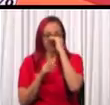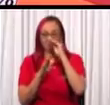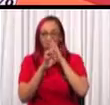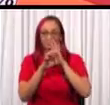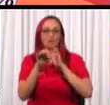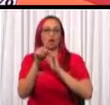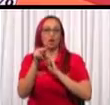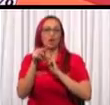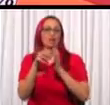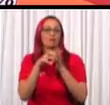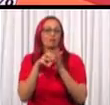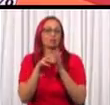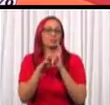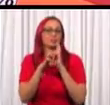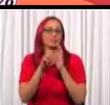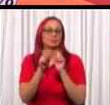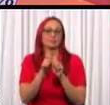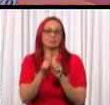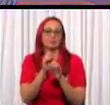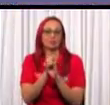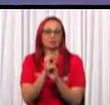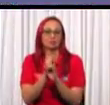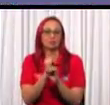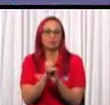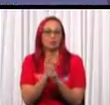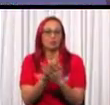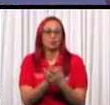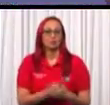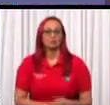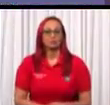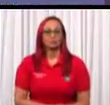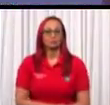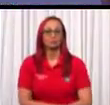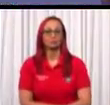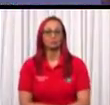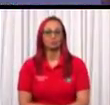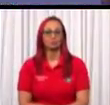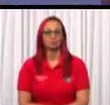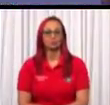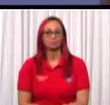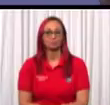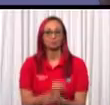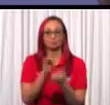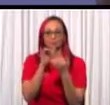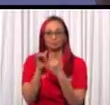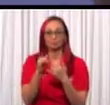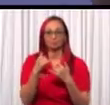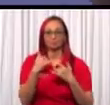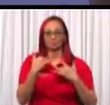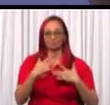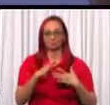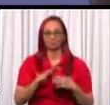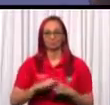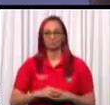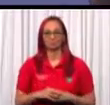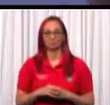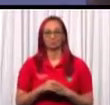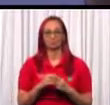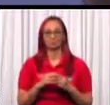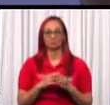específicamente, pues es una institución que ha demandado y que ha pegado el grito al